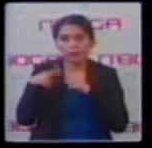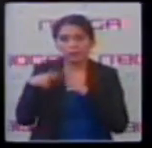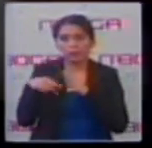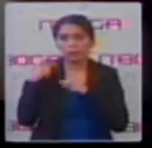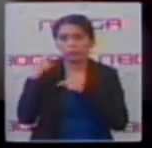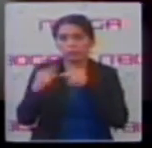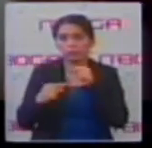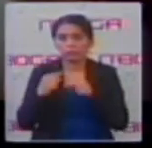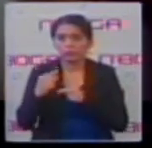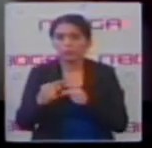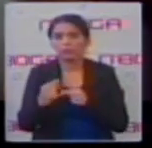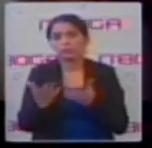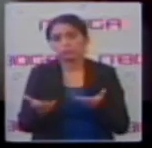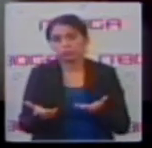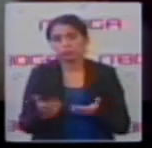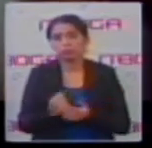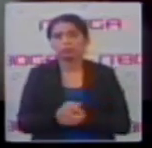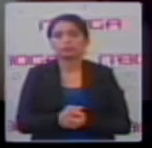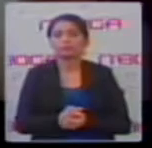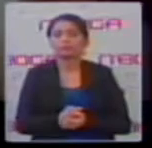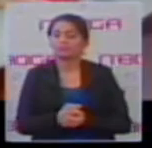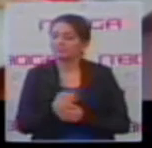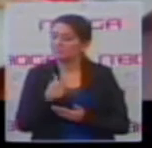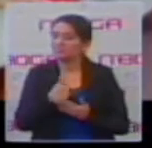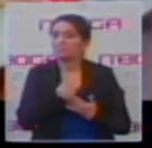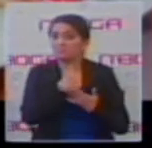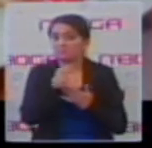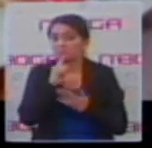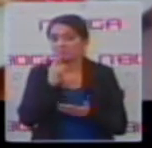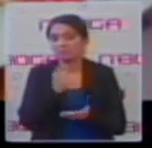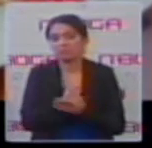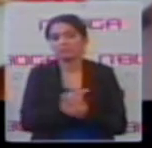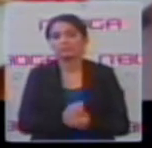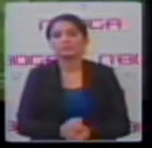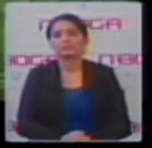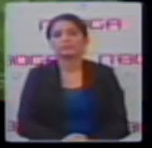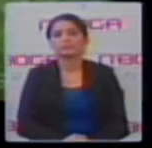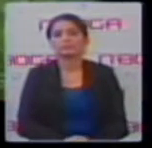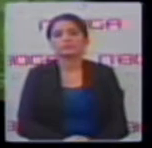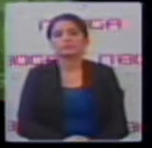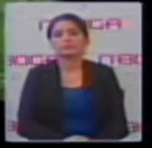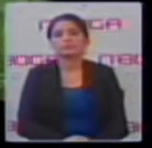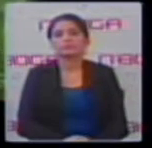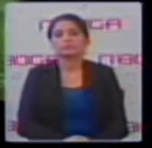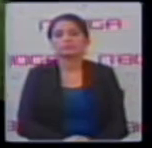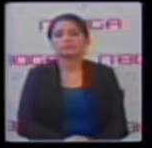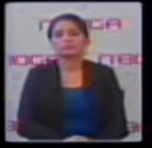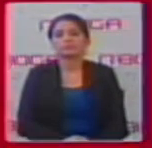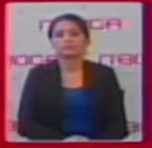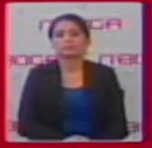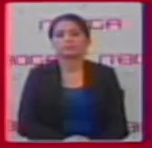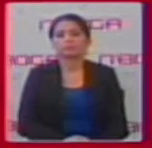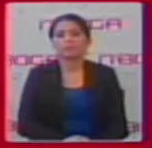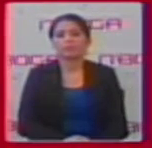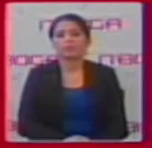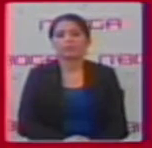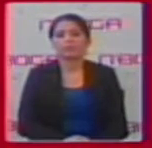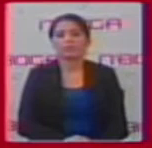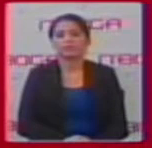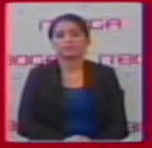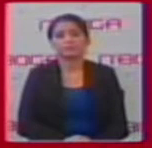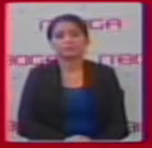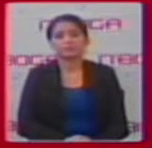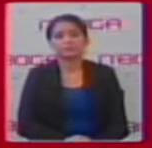propio nombre. Y esos son los grandes beneficios que se obtiene de esta presencia en los premios. ¿De qué manera estos